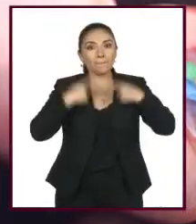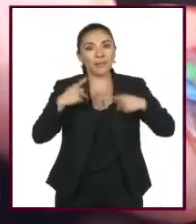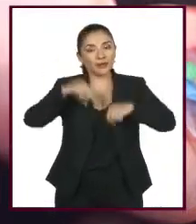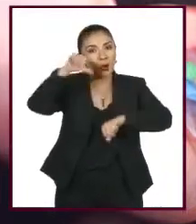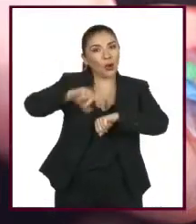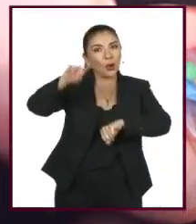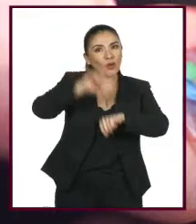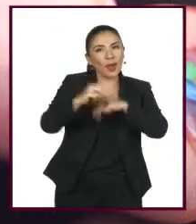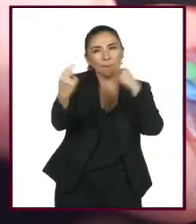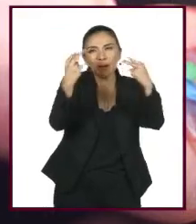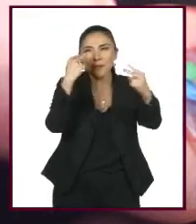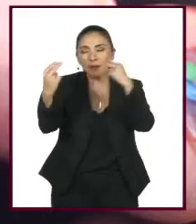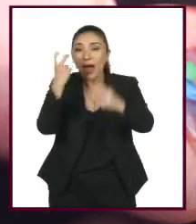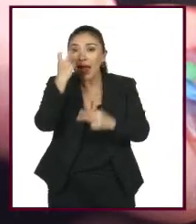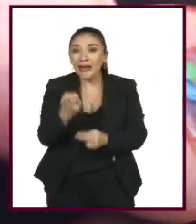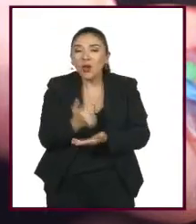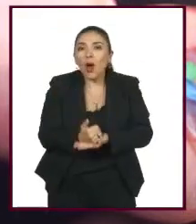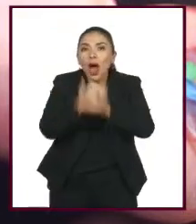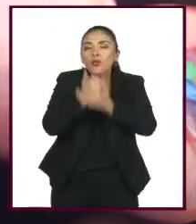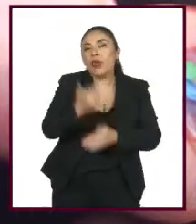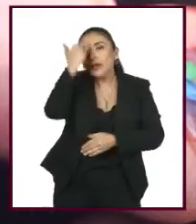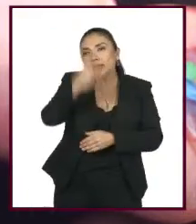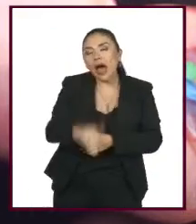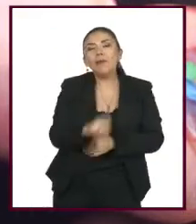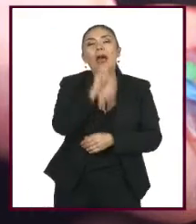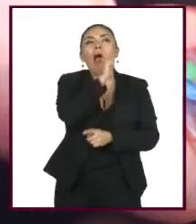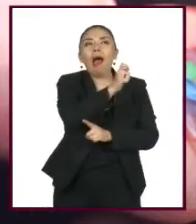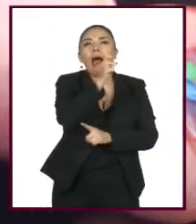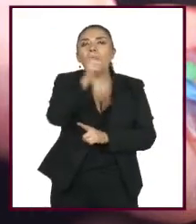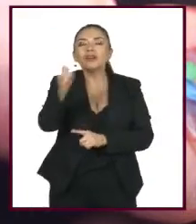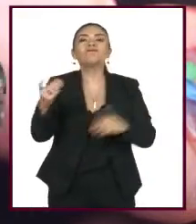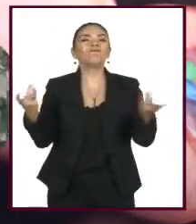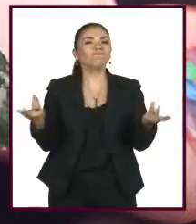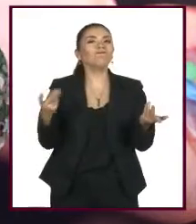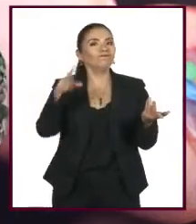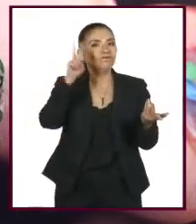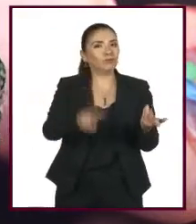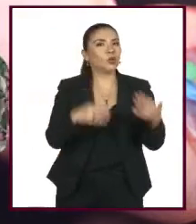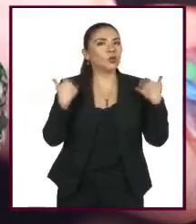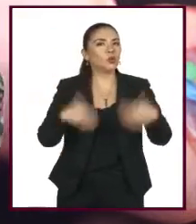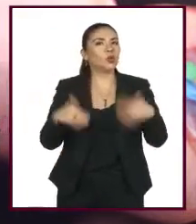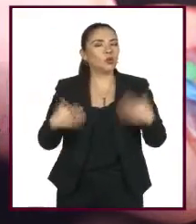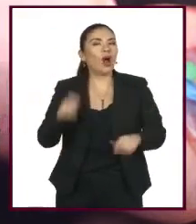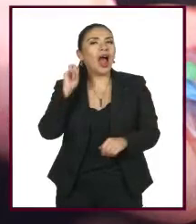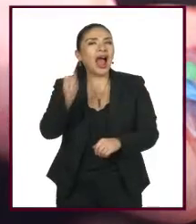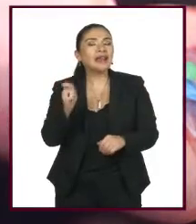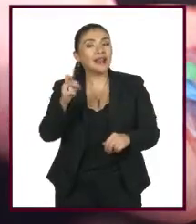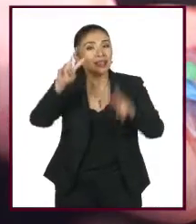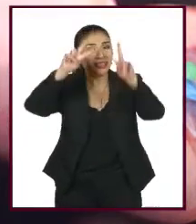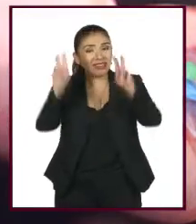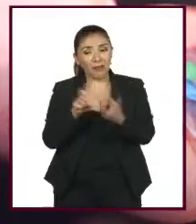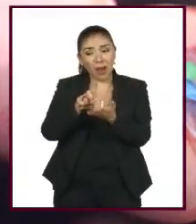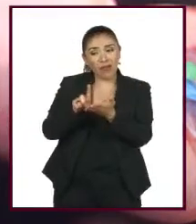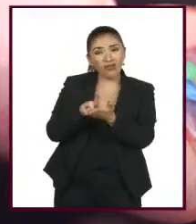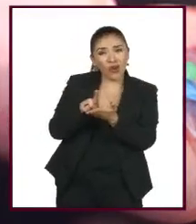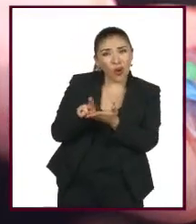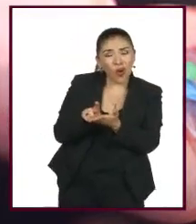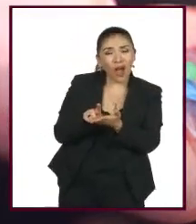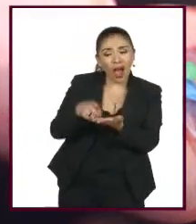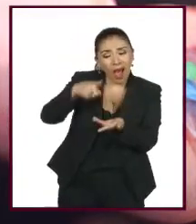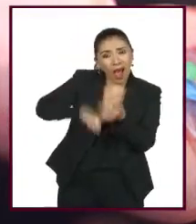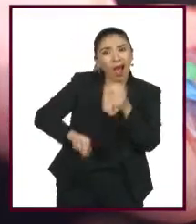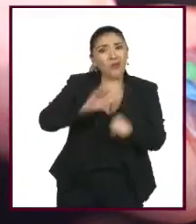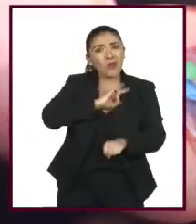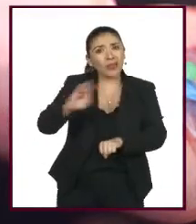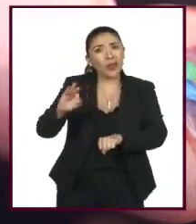seguido. Esta información nos ayuda a identificar precisamente pues todo lo que tiene que ver con las drogas y todas las